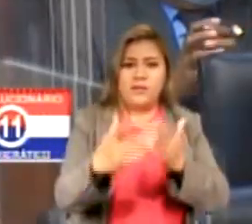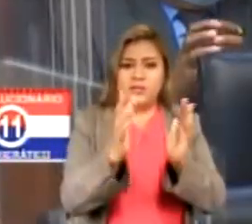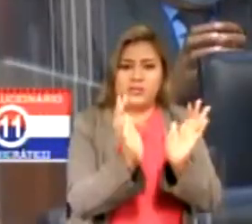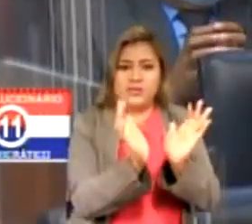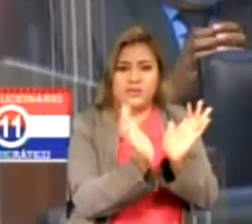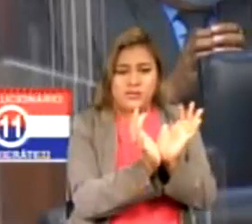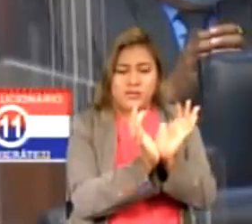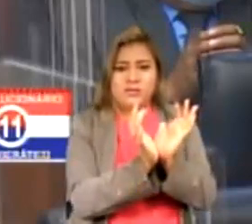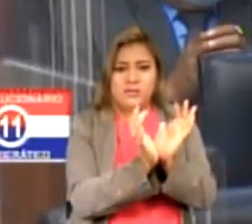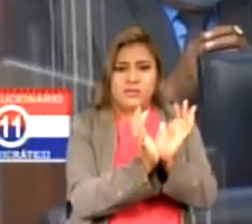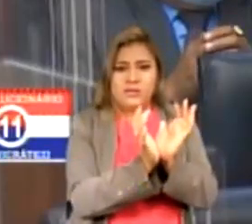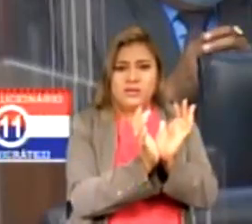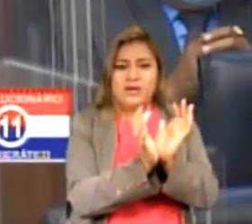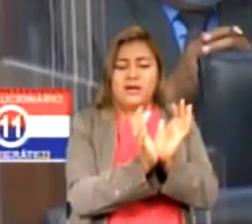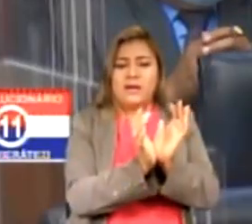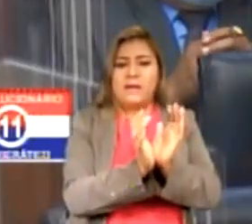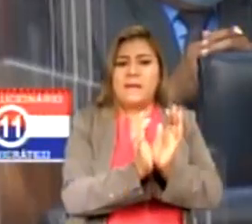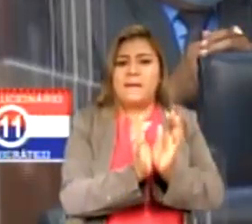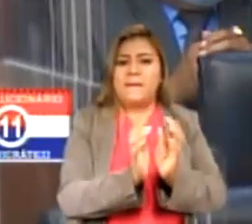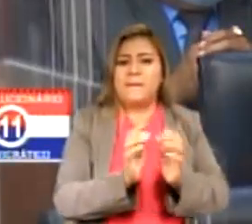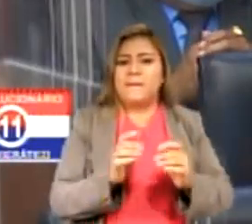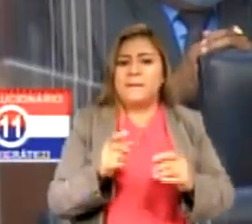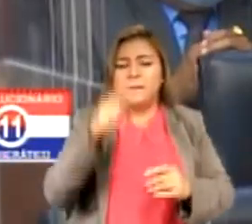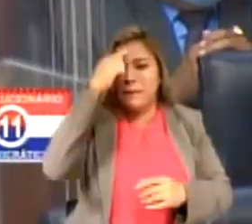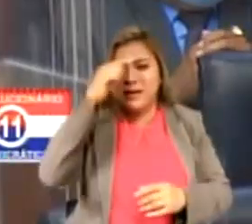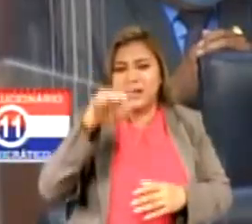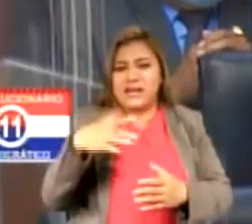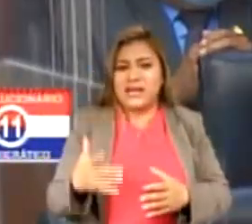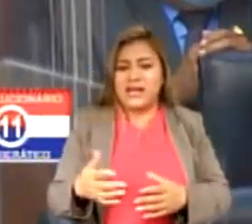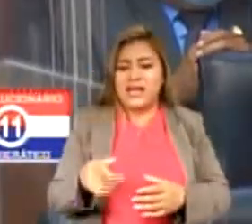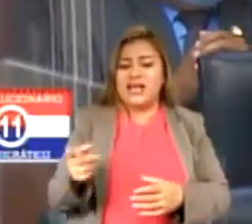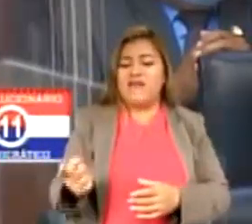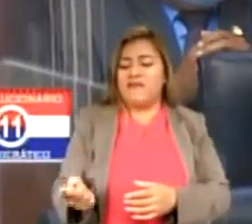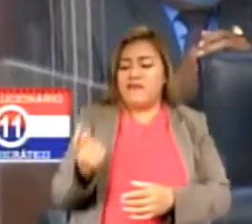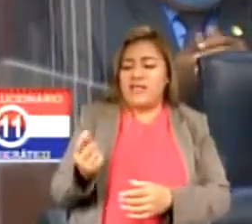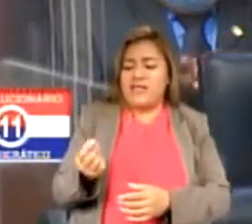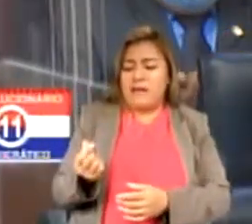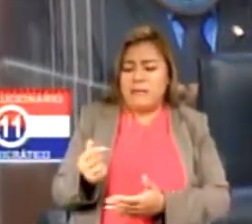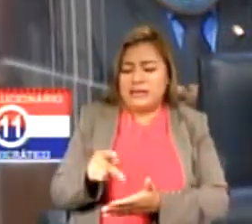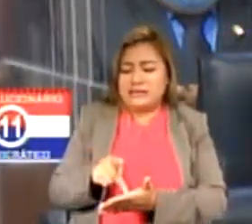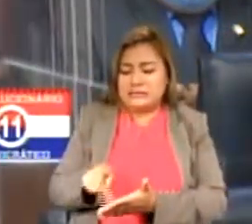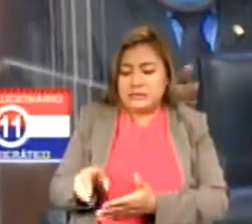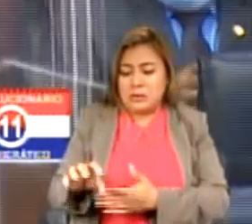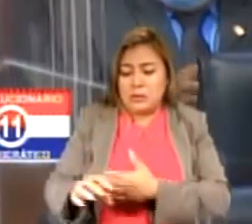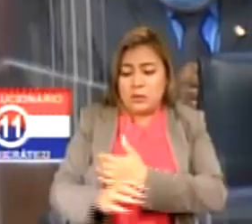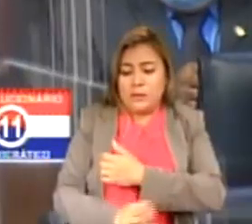Social para cubrir un hueco fiscal de un dinero que había desaparecido.